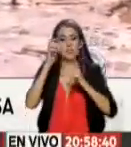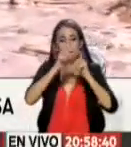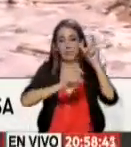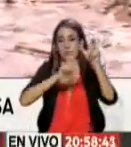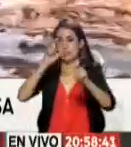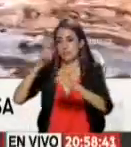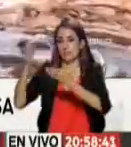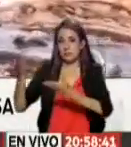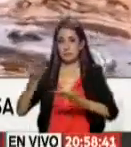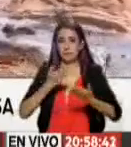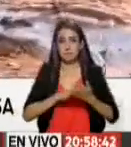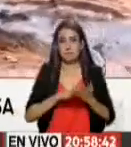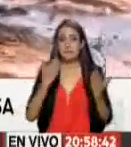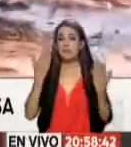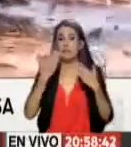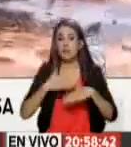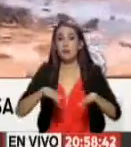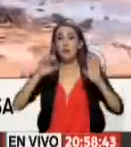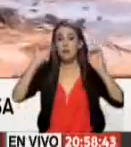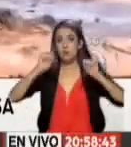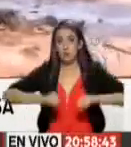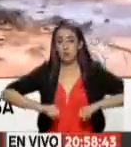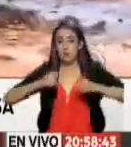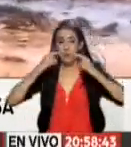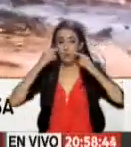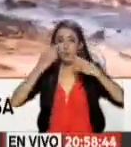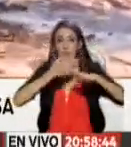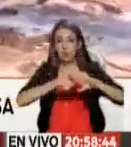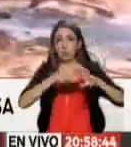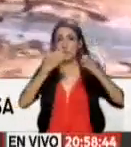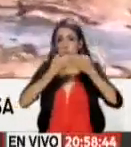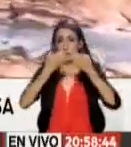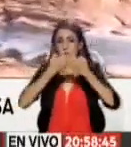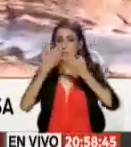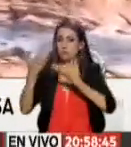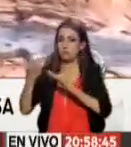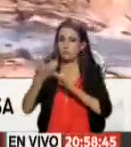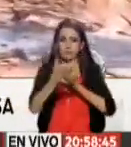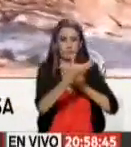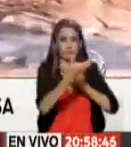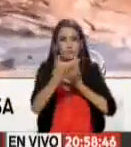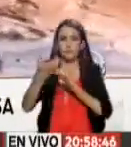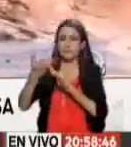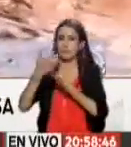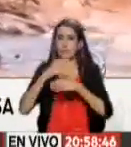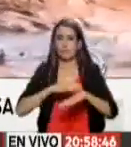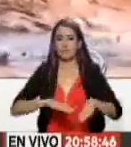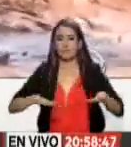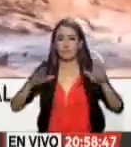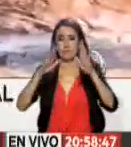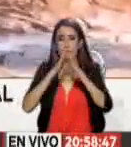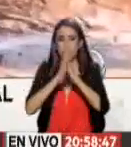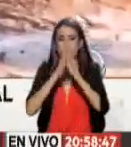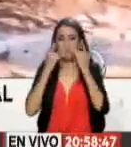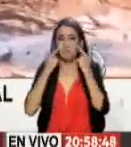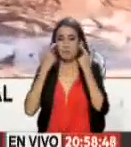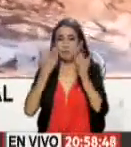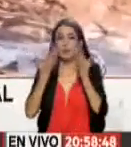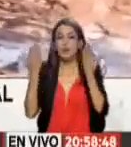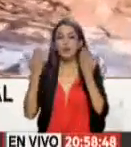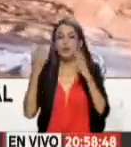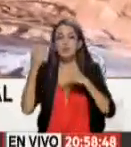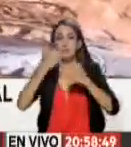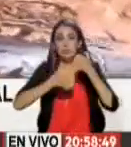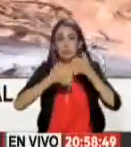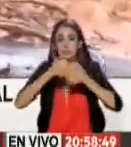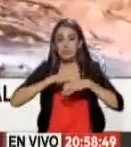de la comunidad. El cuerpo de bomberos y de defensa civil llegaron al lugar para atender la emergencia y en el helicóptero rescataban a los